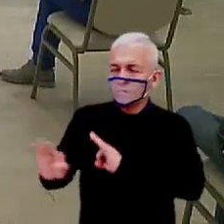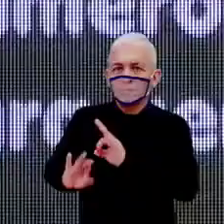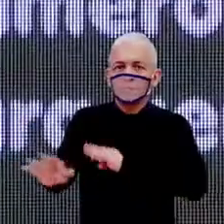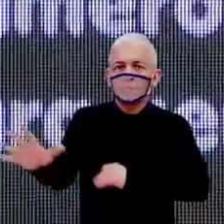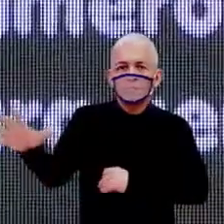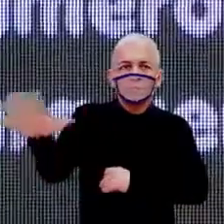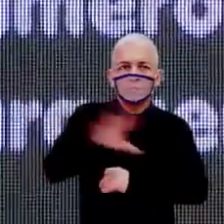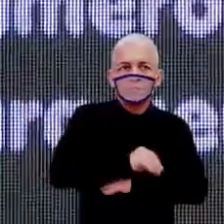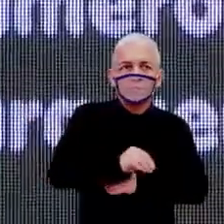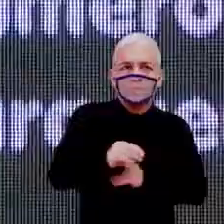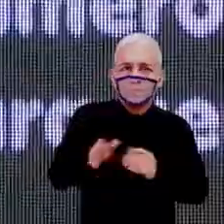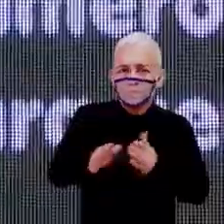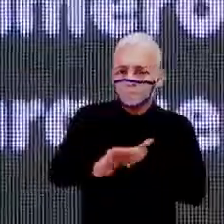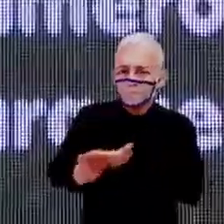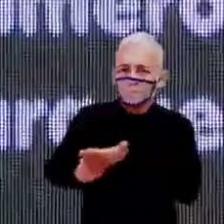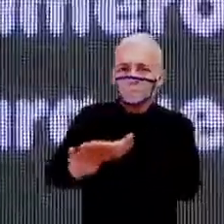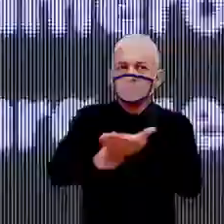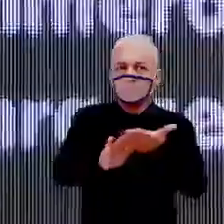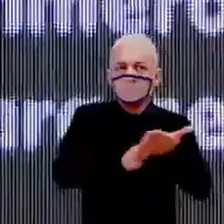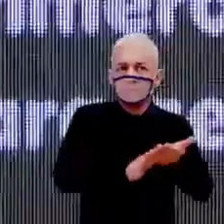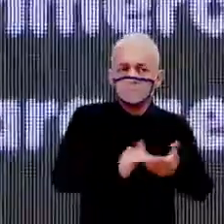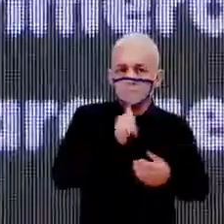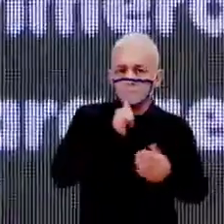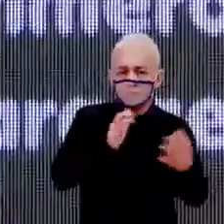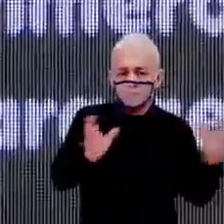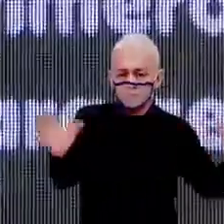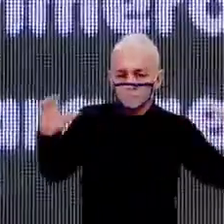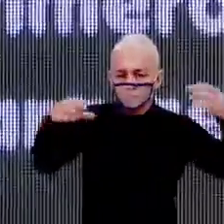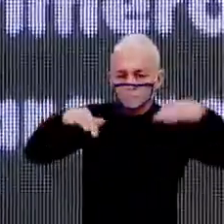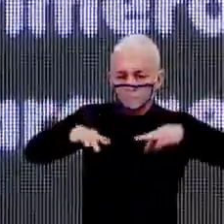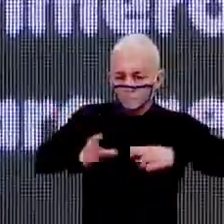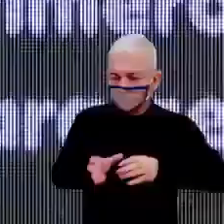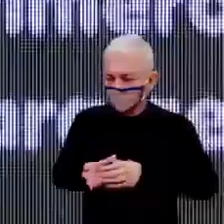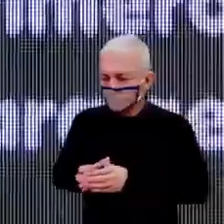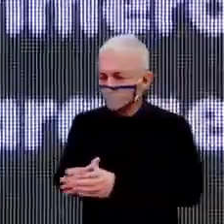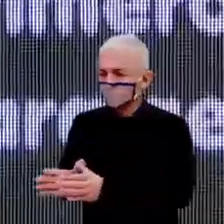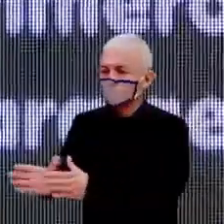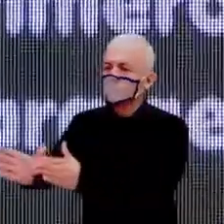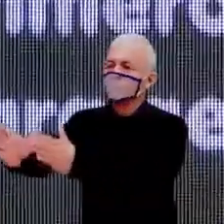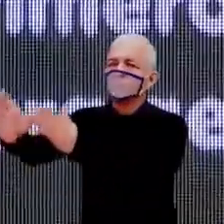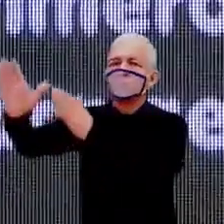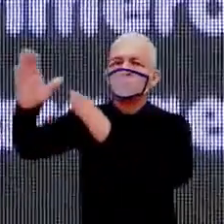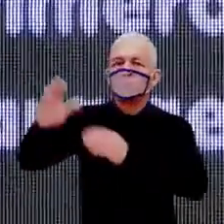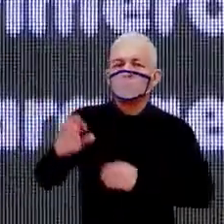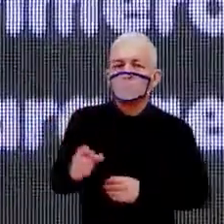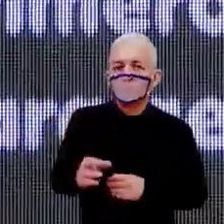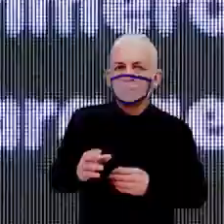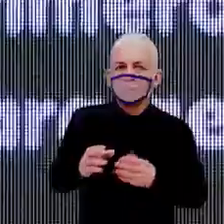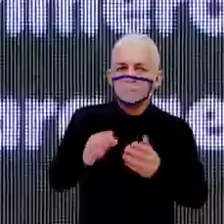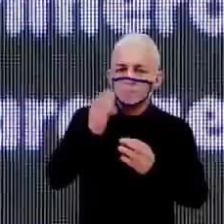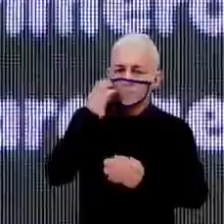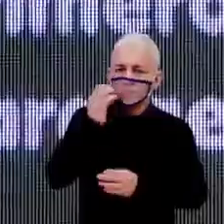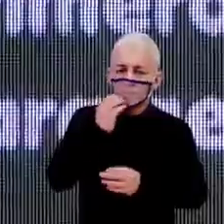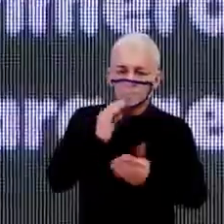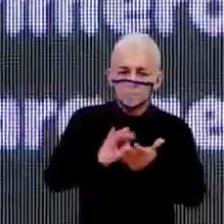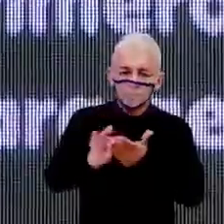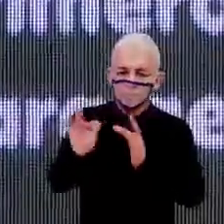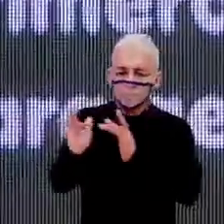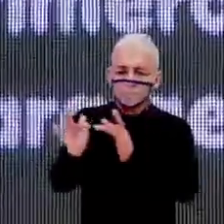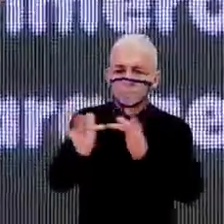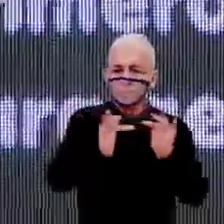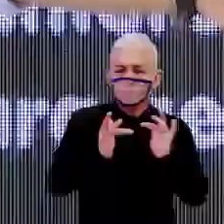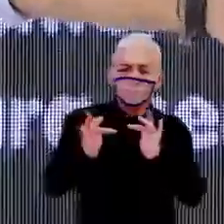tengamos arroyos, sino un sistema que recolecta las aguas lluvia y que al mismo tiempo vamos conectando cada uno de nuestros hogares a ese